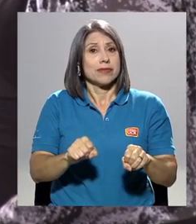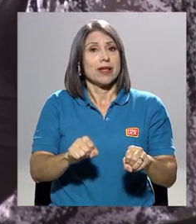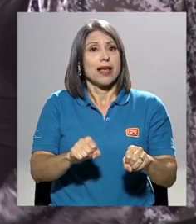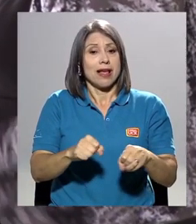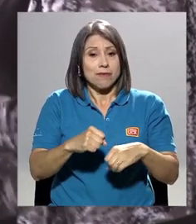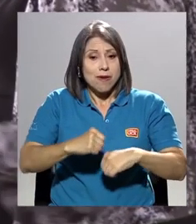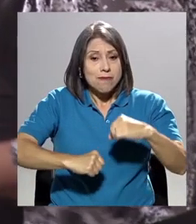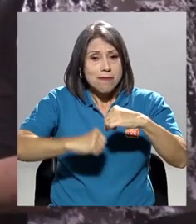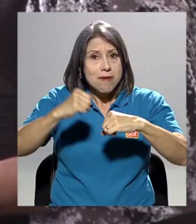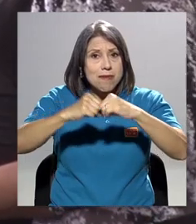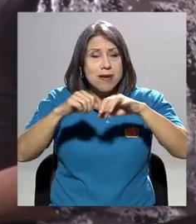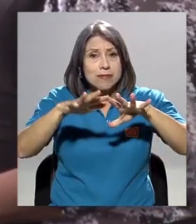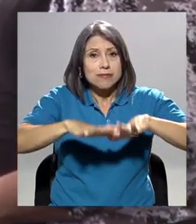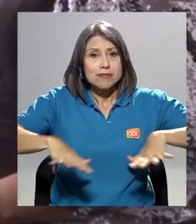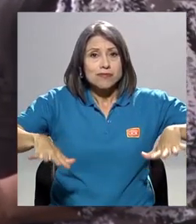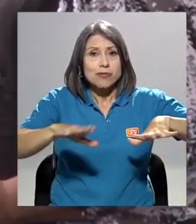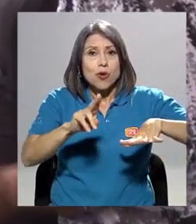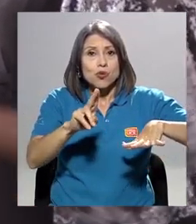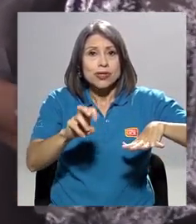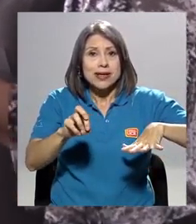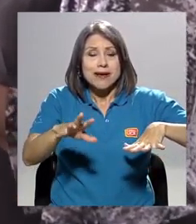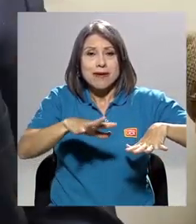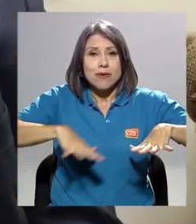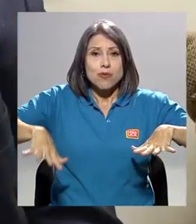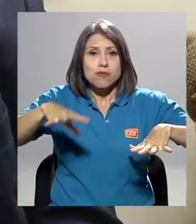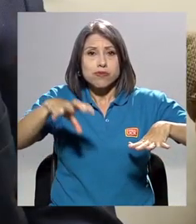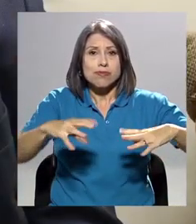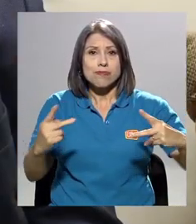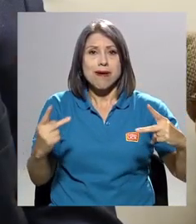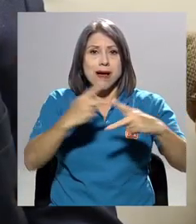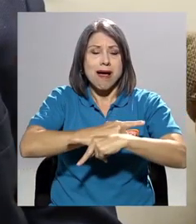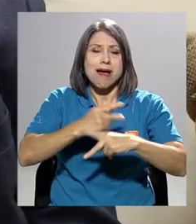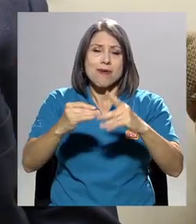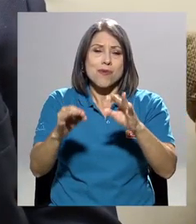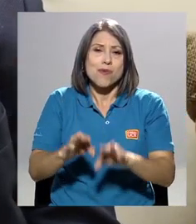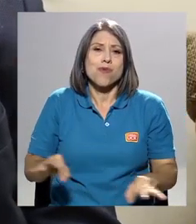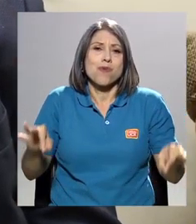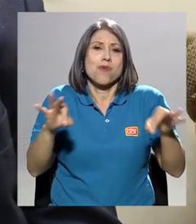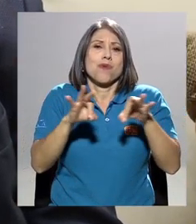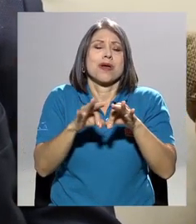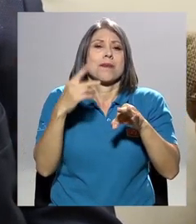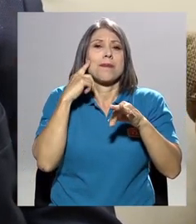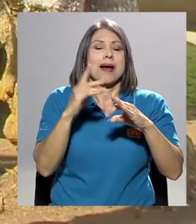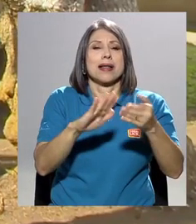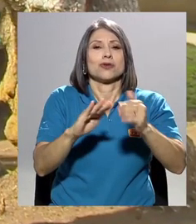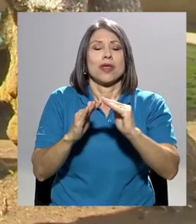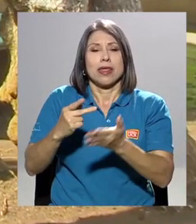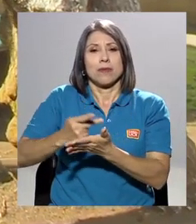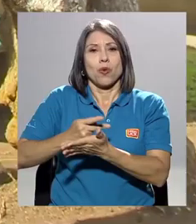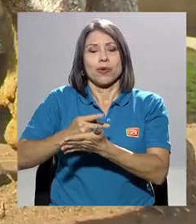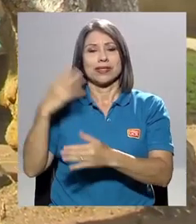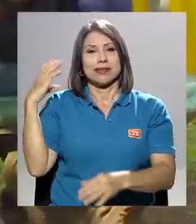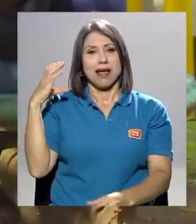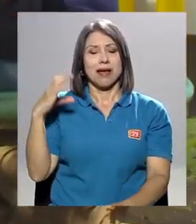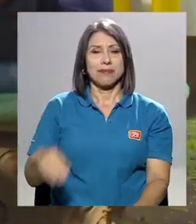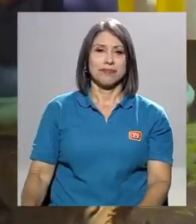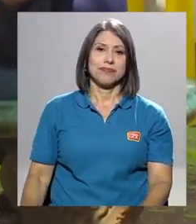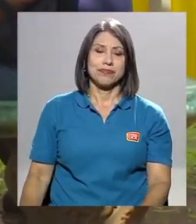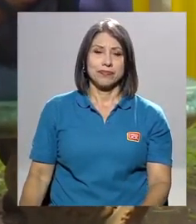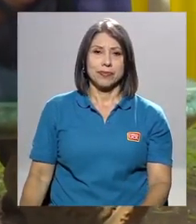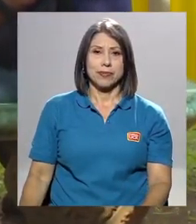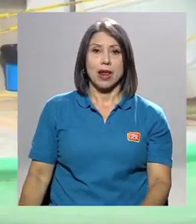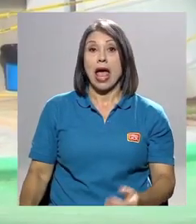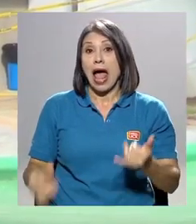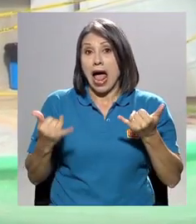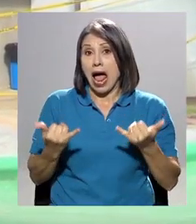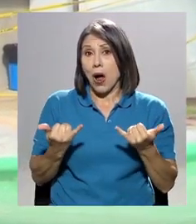este recinto que ha sido tan importante para la ciudad y para la provincia. Ahora